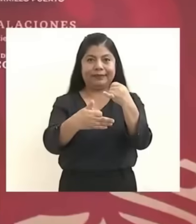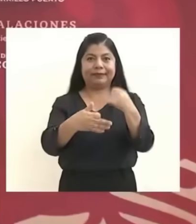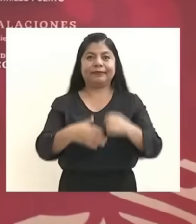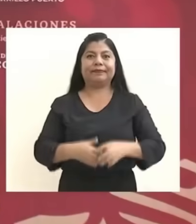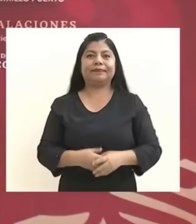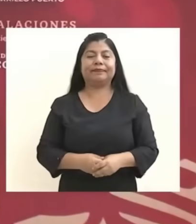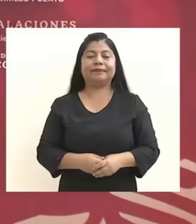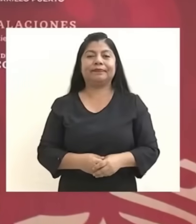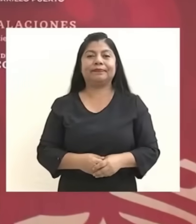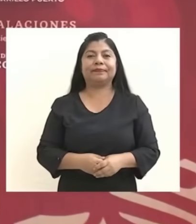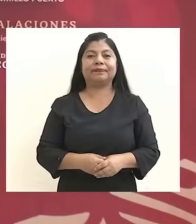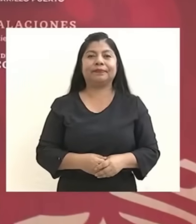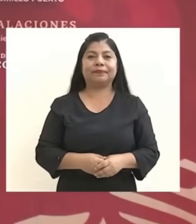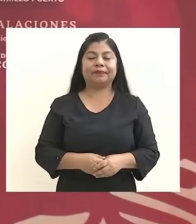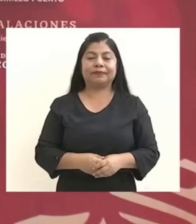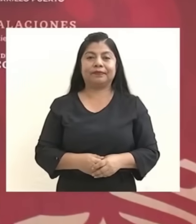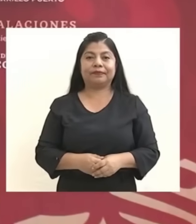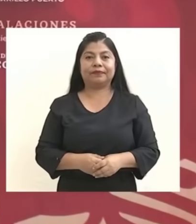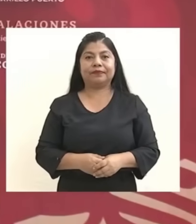diciéndoles que